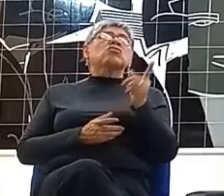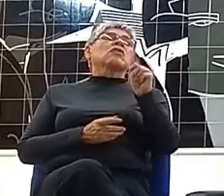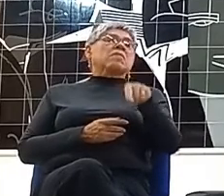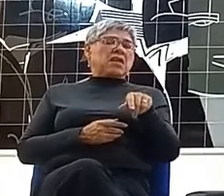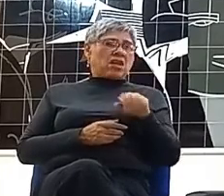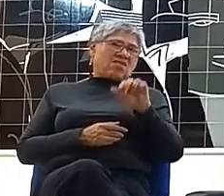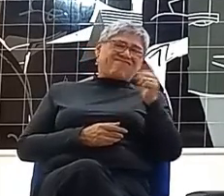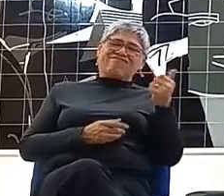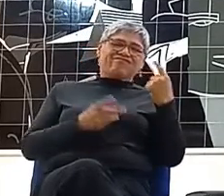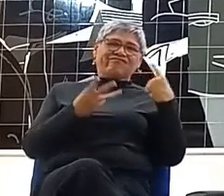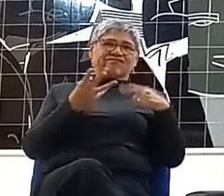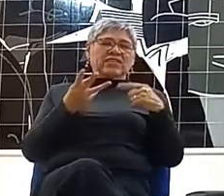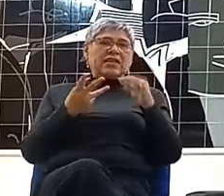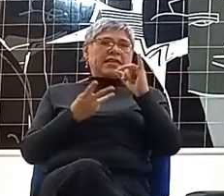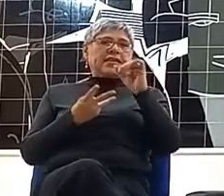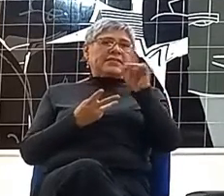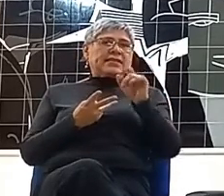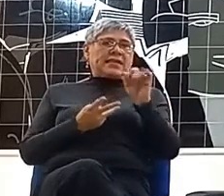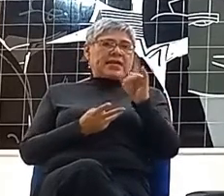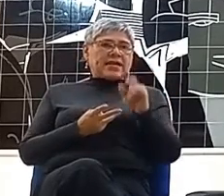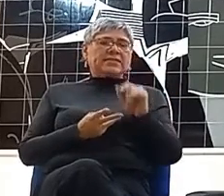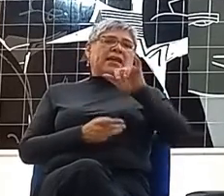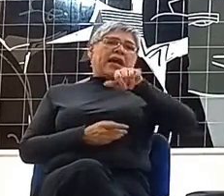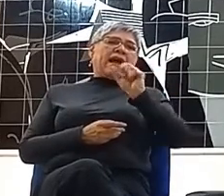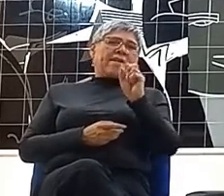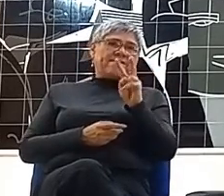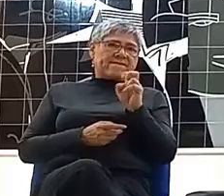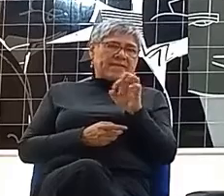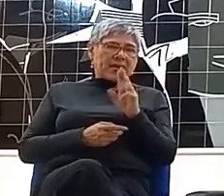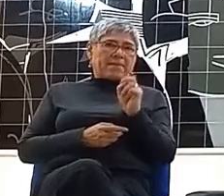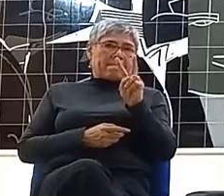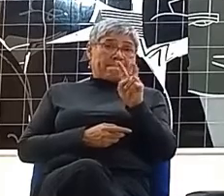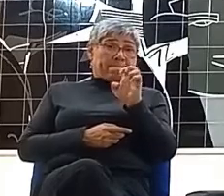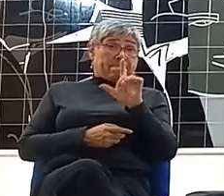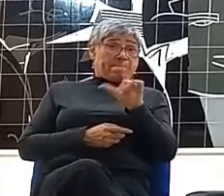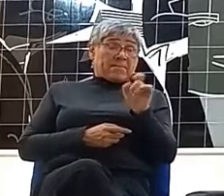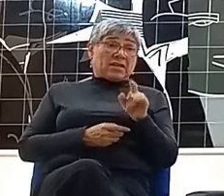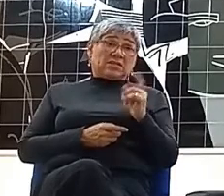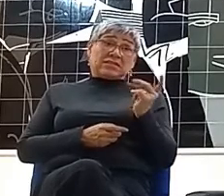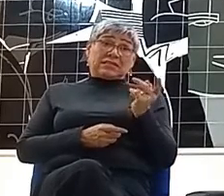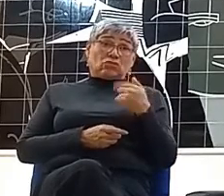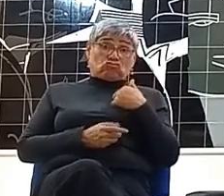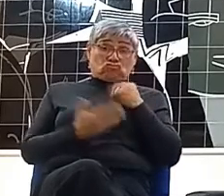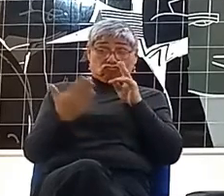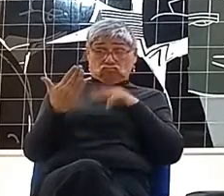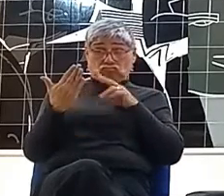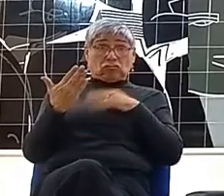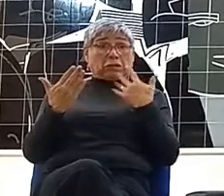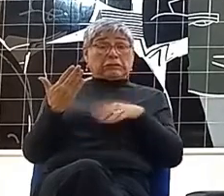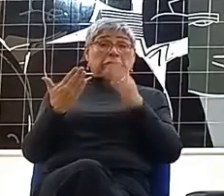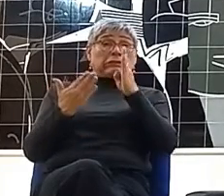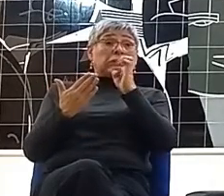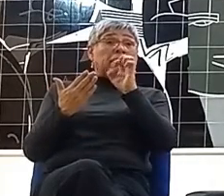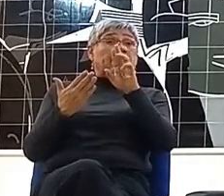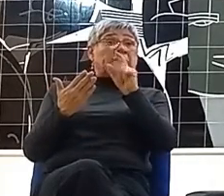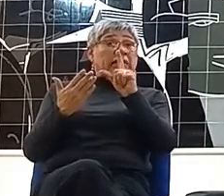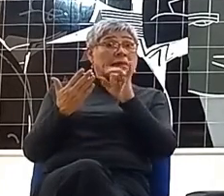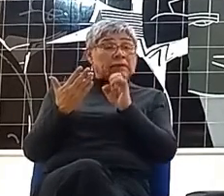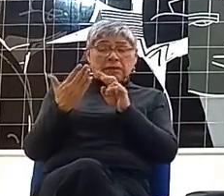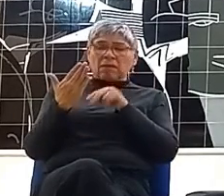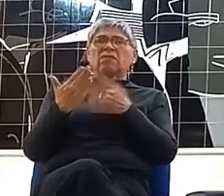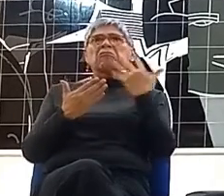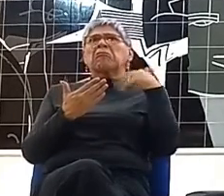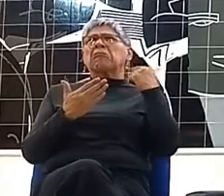Isaías Berlin, como Javier Vélez, que para mí haber leído a Berlin allá en los